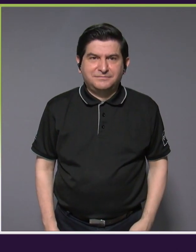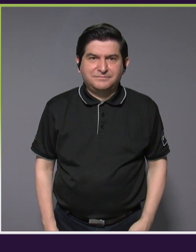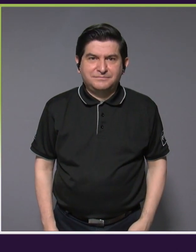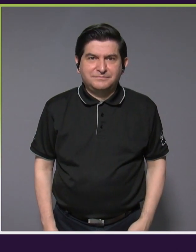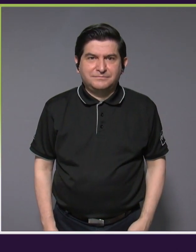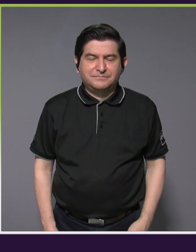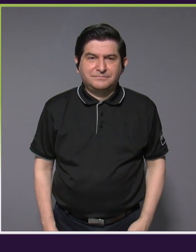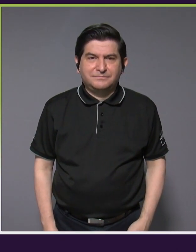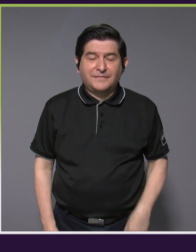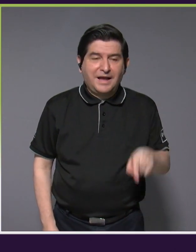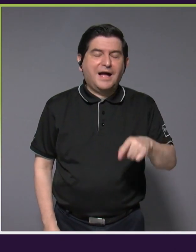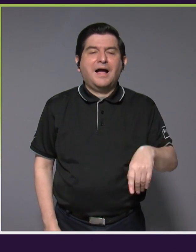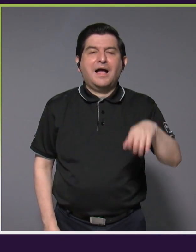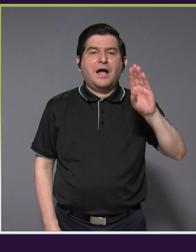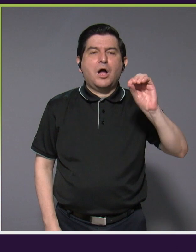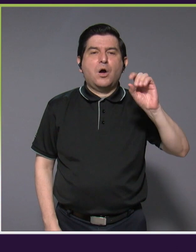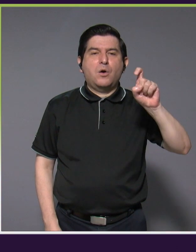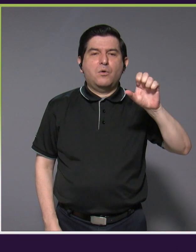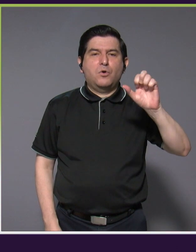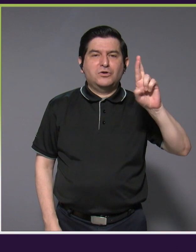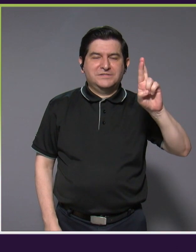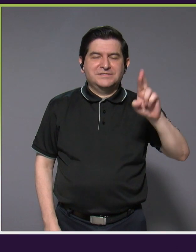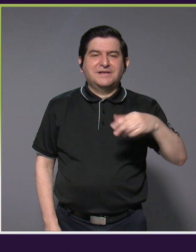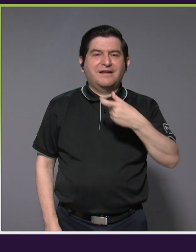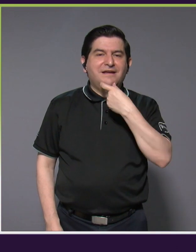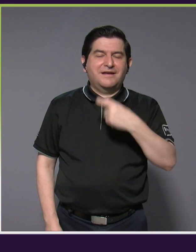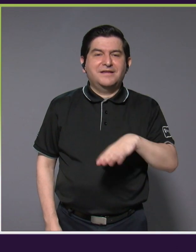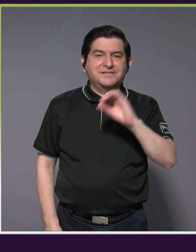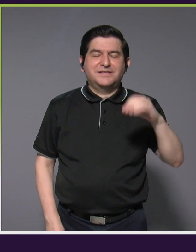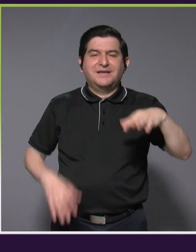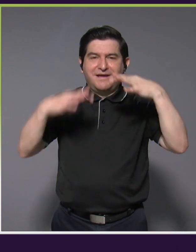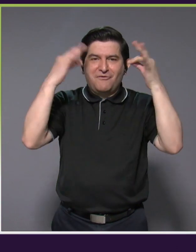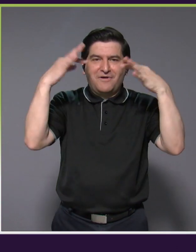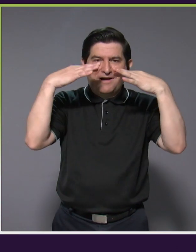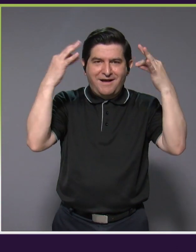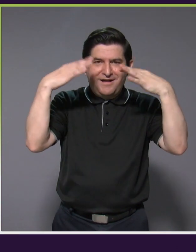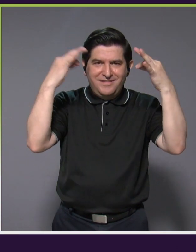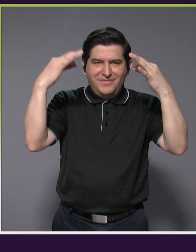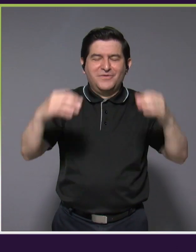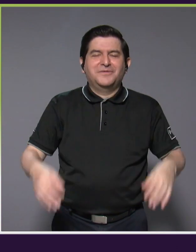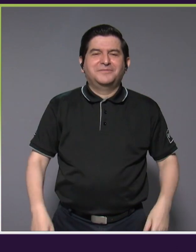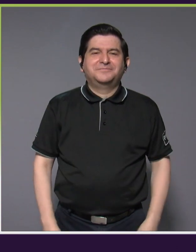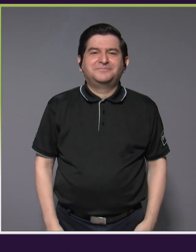Una boxer inglés. ¿Qué tenemos? Un